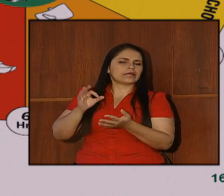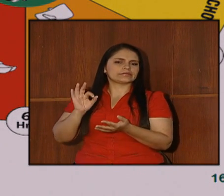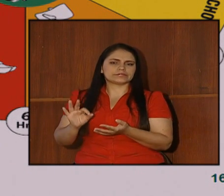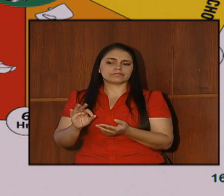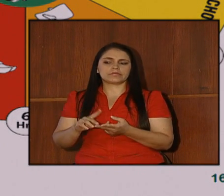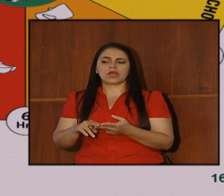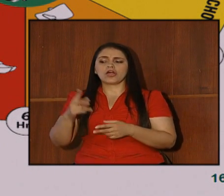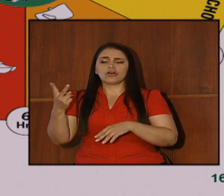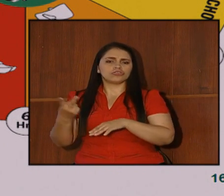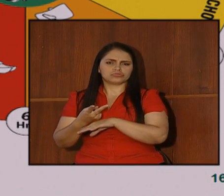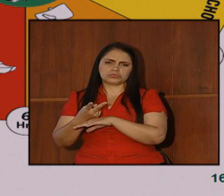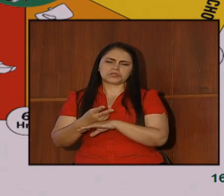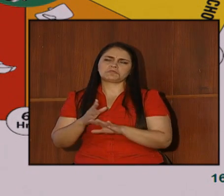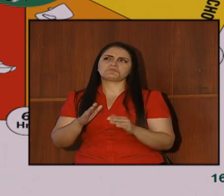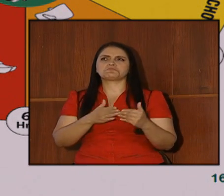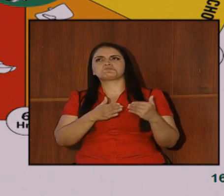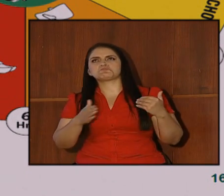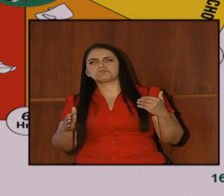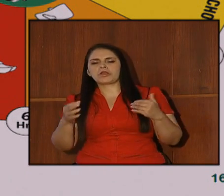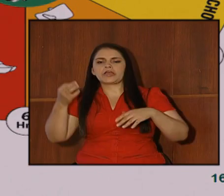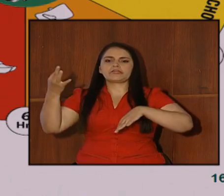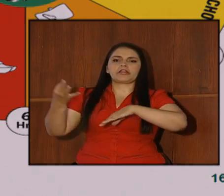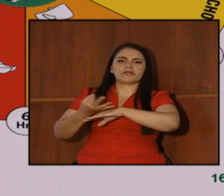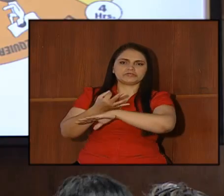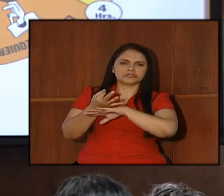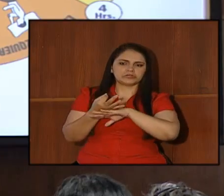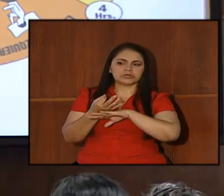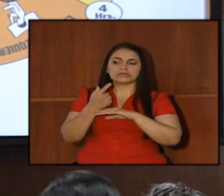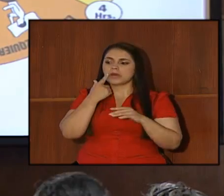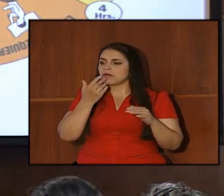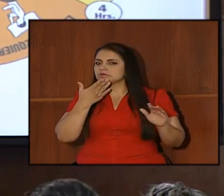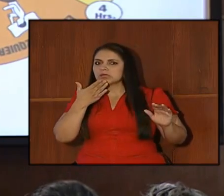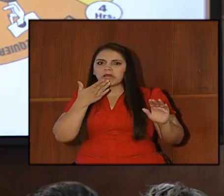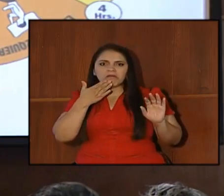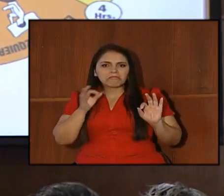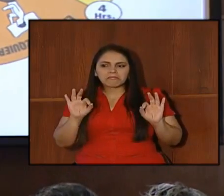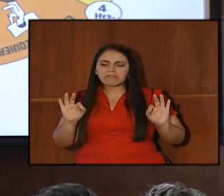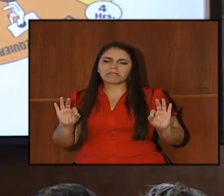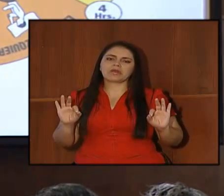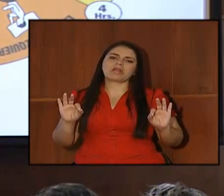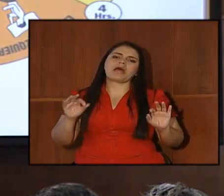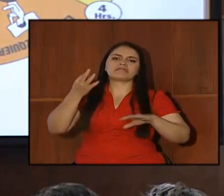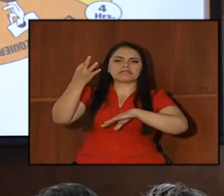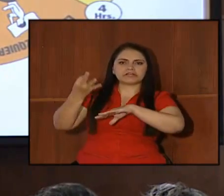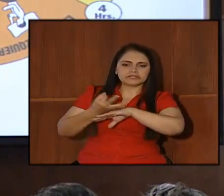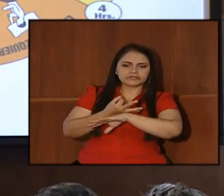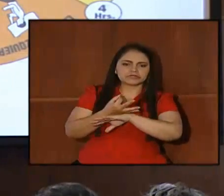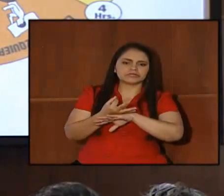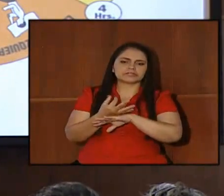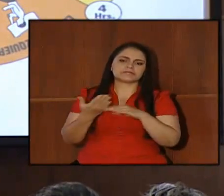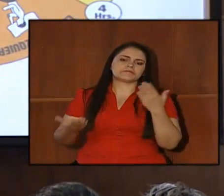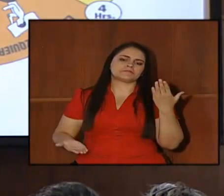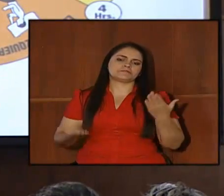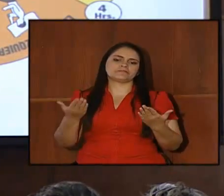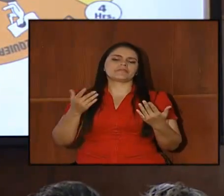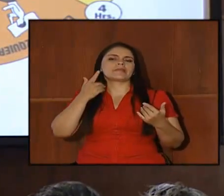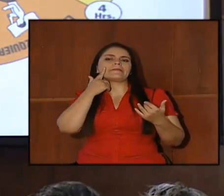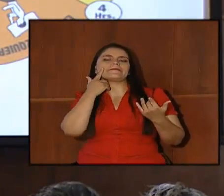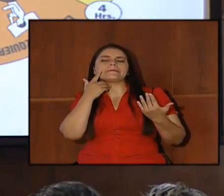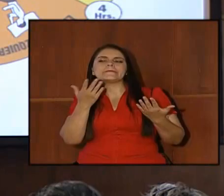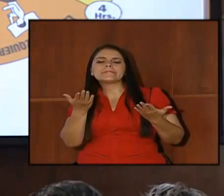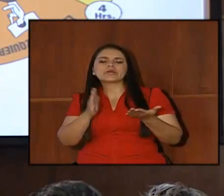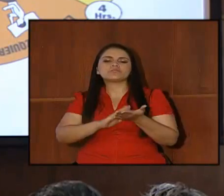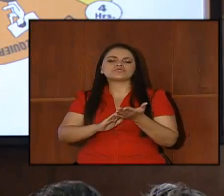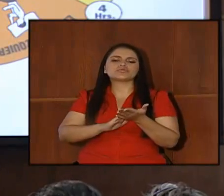voltearlo cada 2 horas, sino cada 2 horas y media. Si le aguantó y la piel no está muy tallada, voltéelo cada 3 y mirar a ver si le